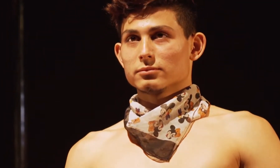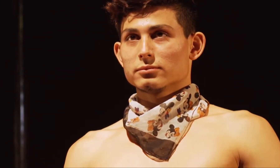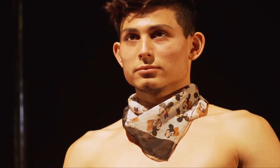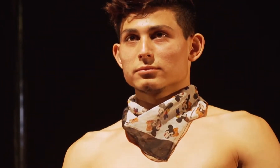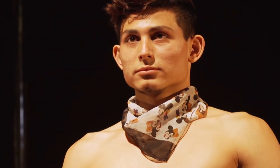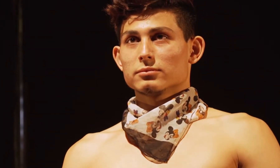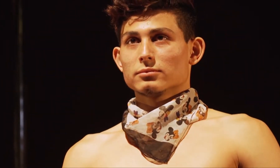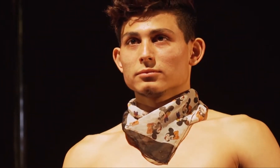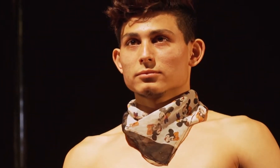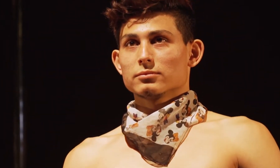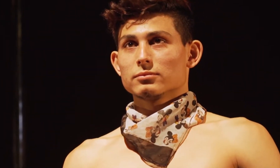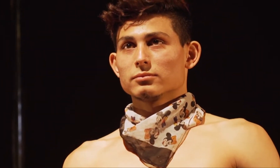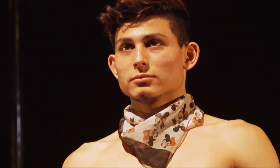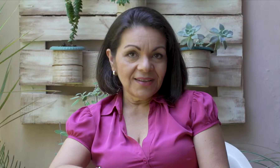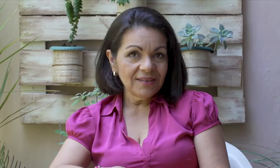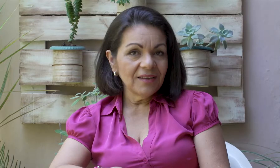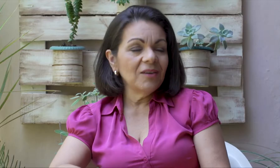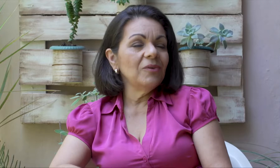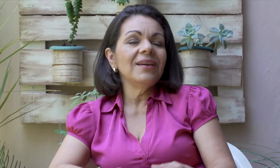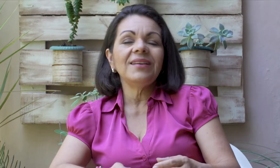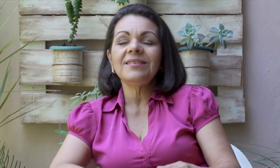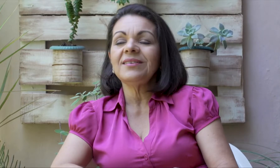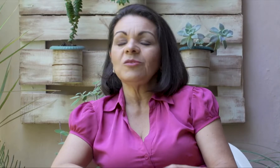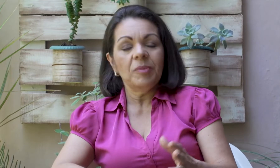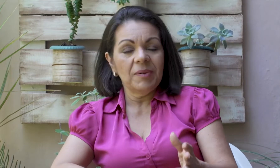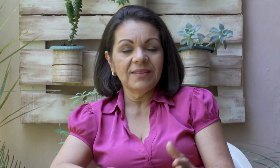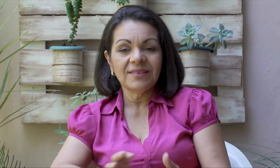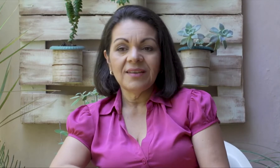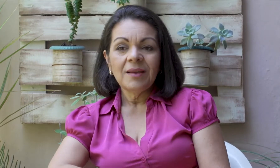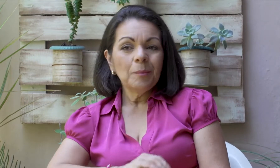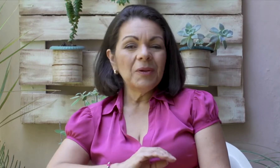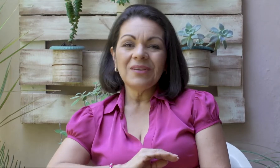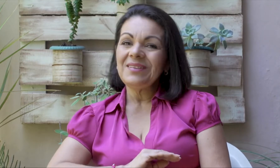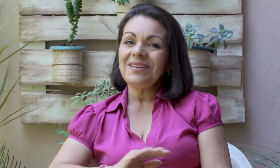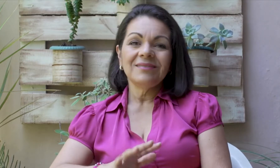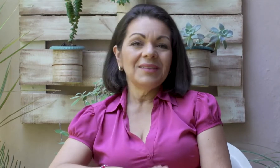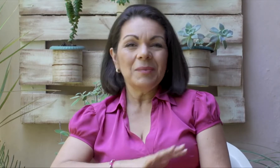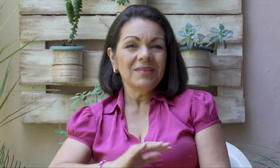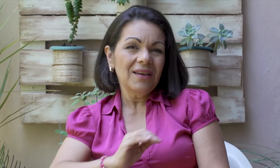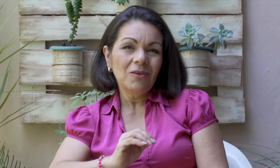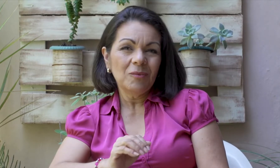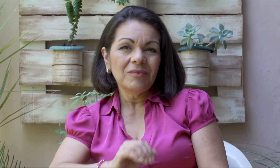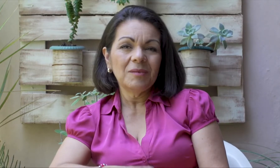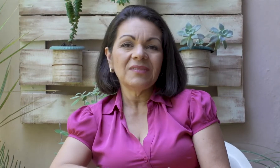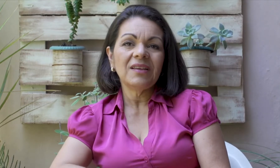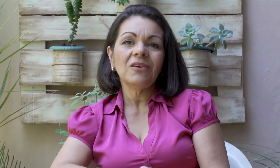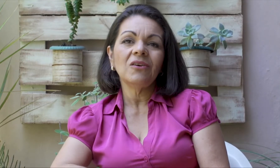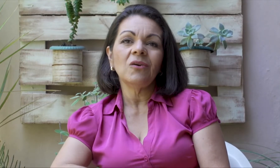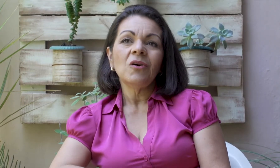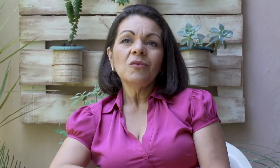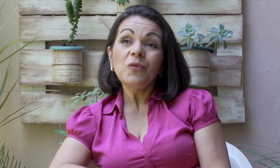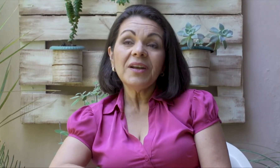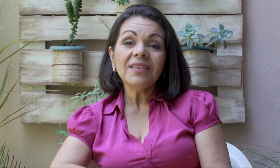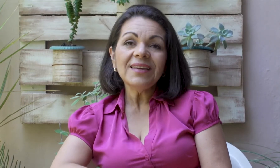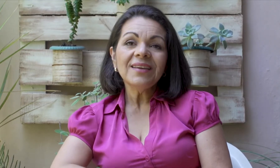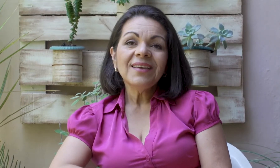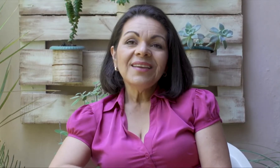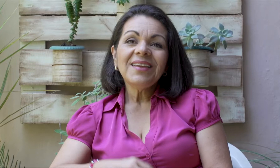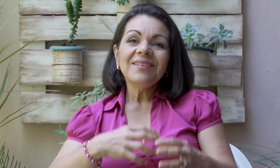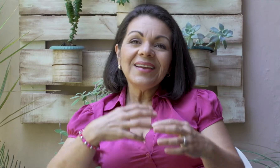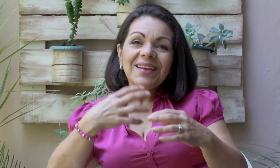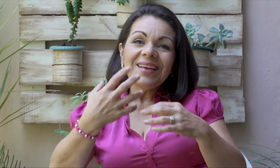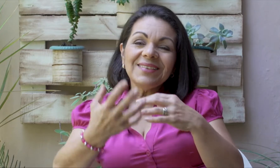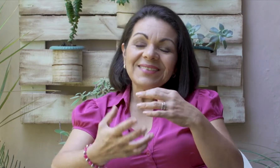digamos He tenido la oportunidad De ver mamás Que llegan En una crisis O paz Pero así Demasiado Demasiado fuerte